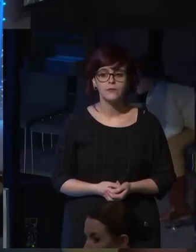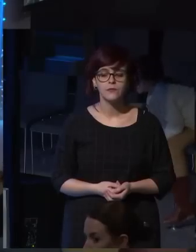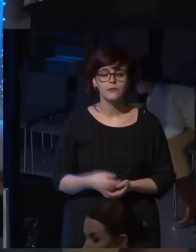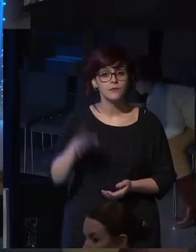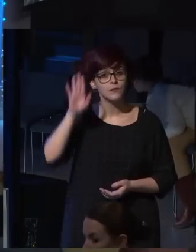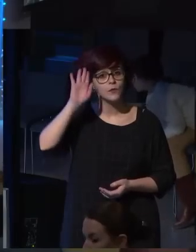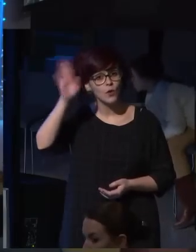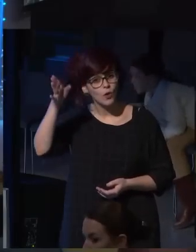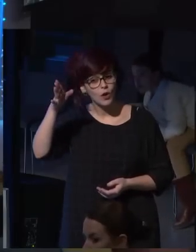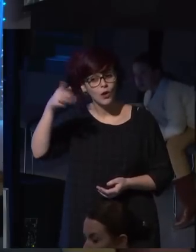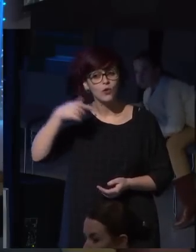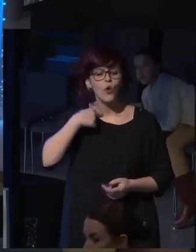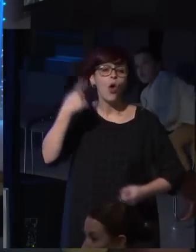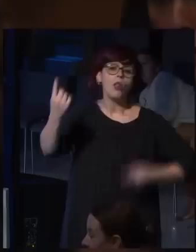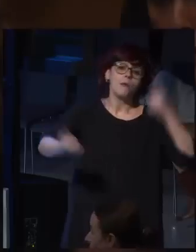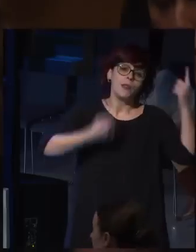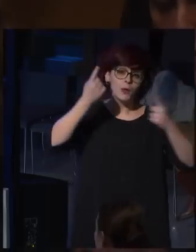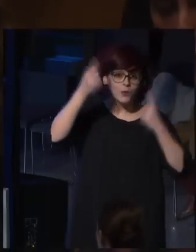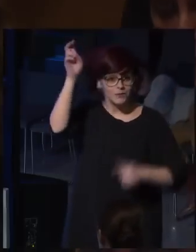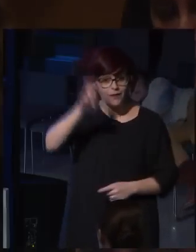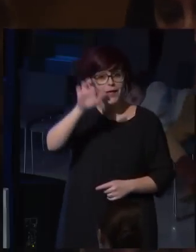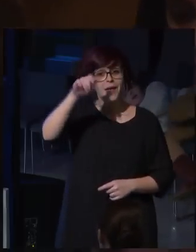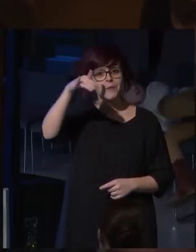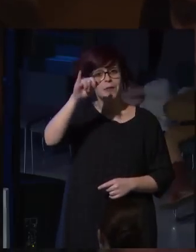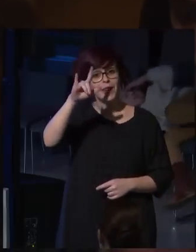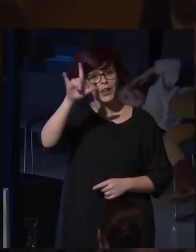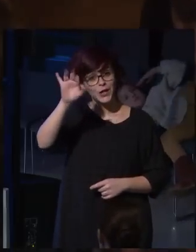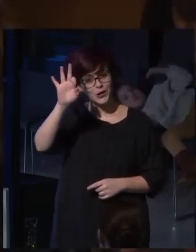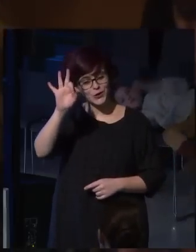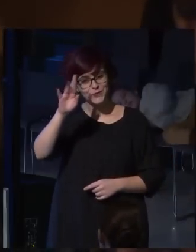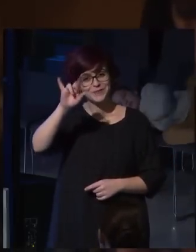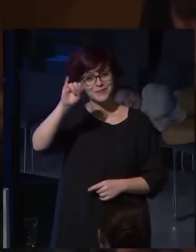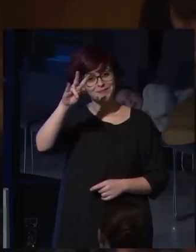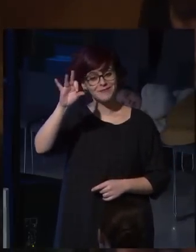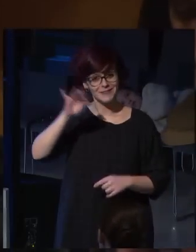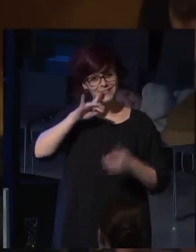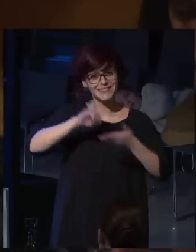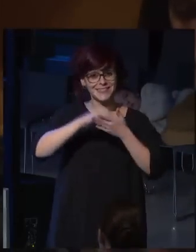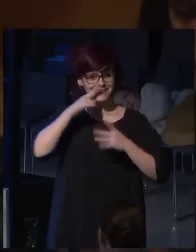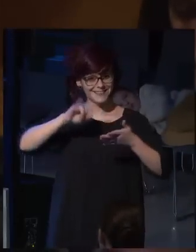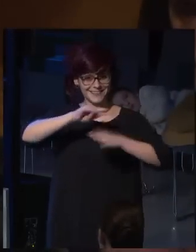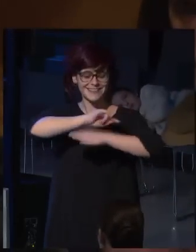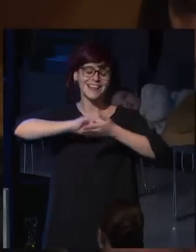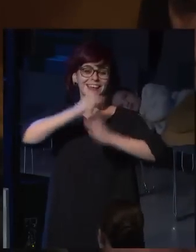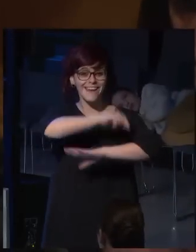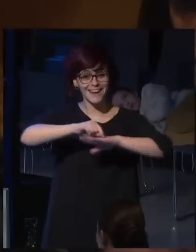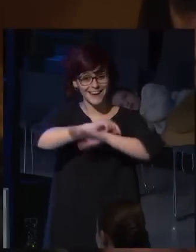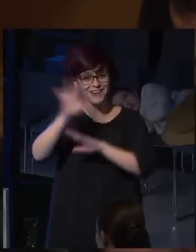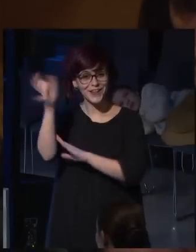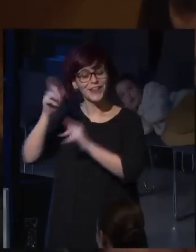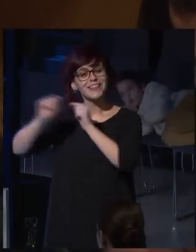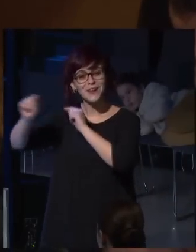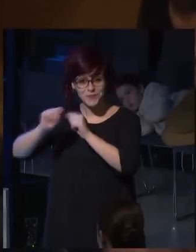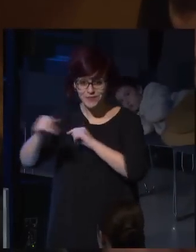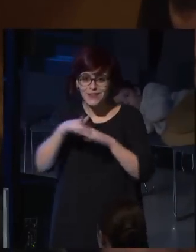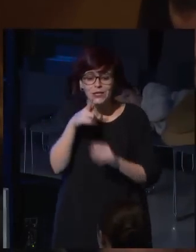Hola, yo vengo de vez en cuando por aquí, yo soy Emilio Rivas, Teleco, y la verdad que me esperaba otra cosa, ¿no?